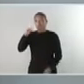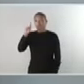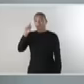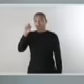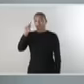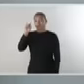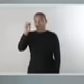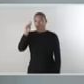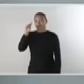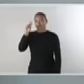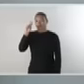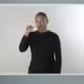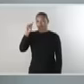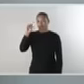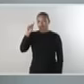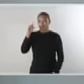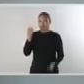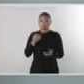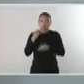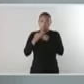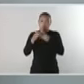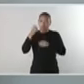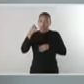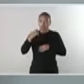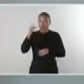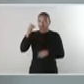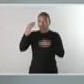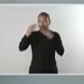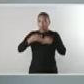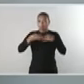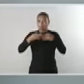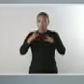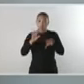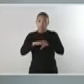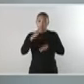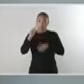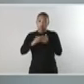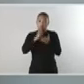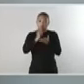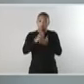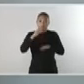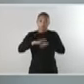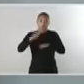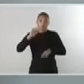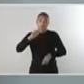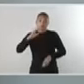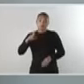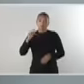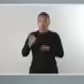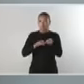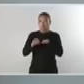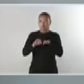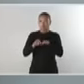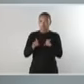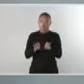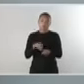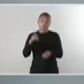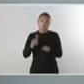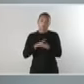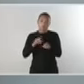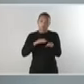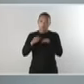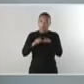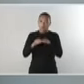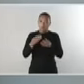juntos a Elevar la vida de los tamaulipecos con más y mejores empleos solo el trabajo estable y bien pagado